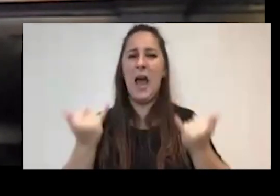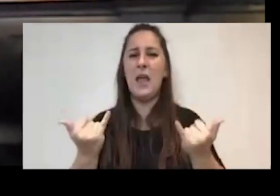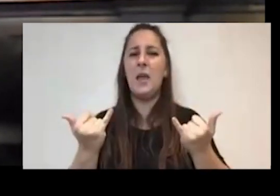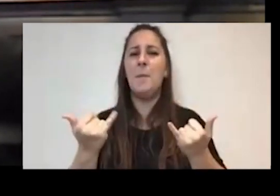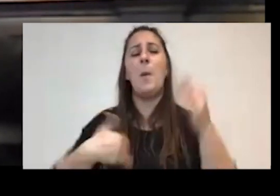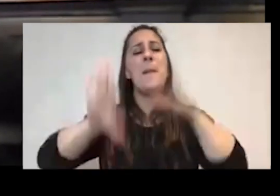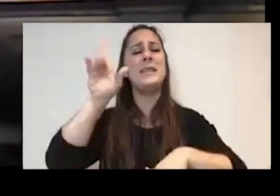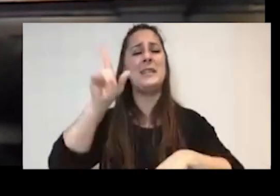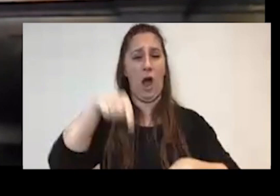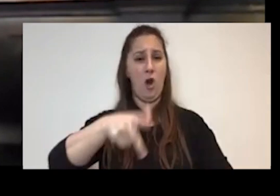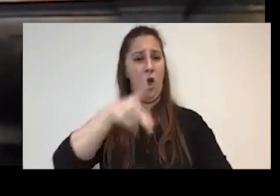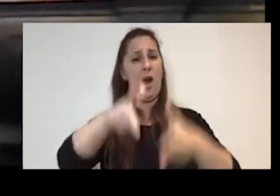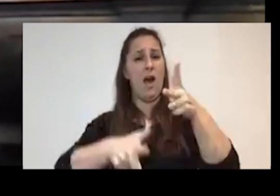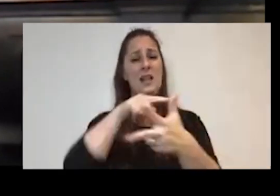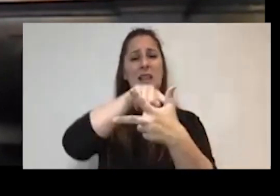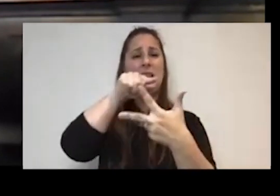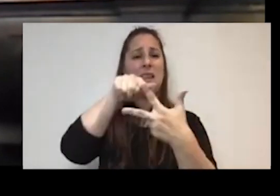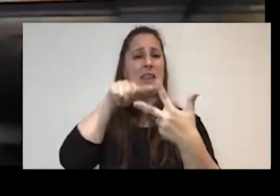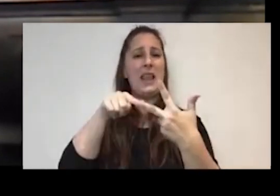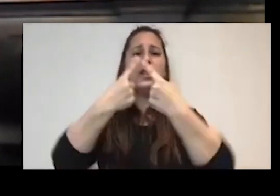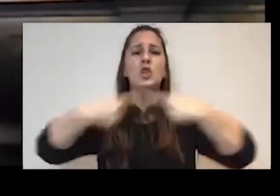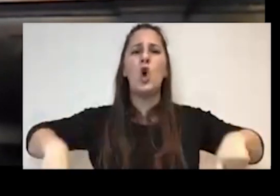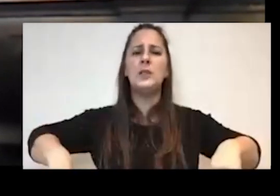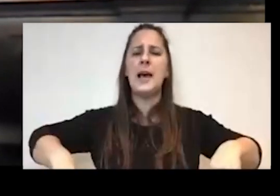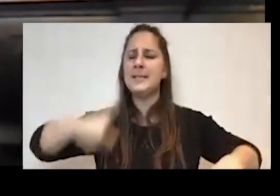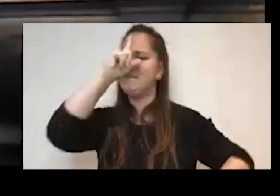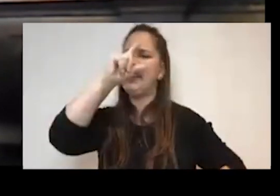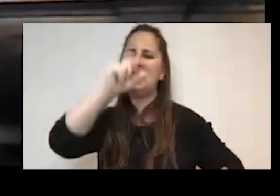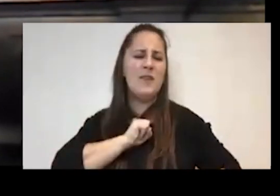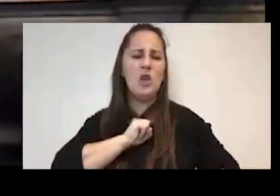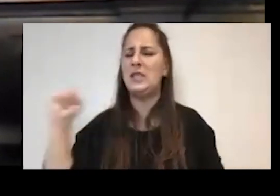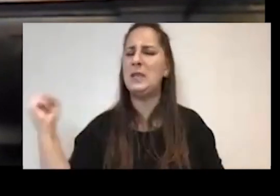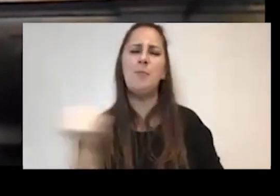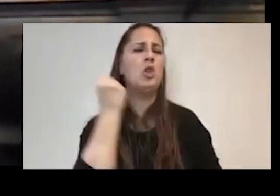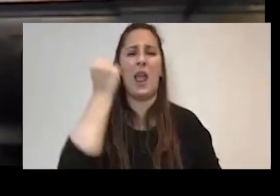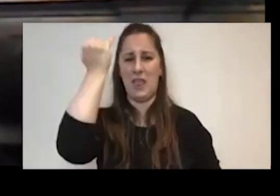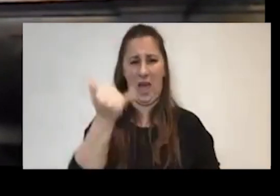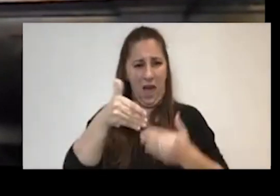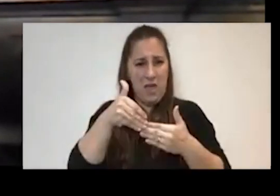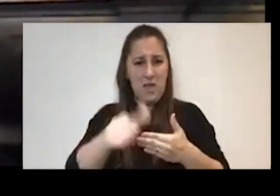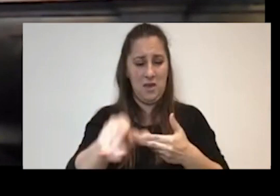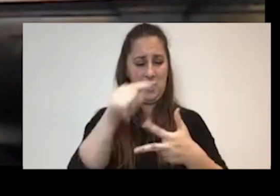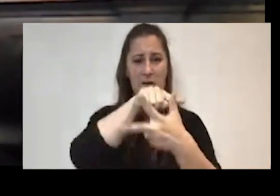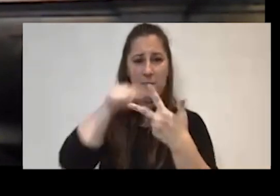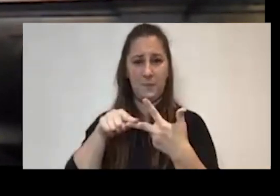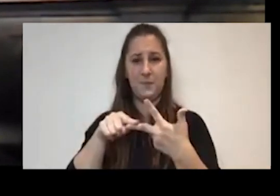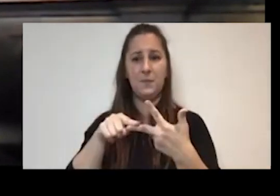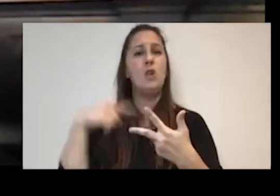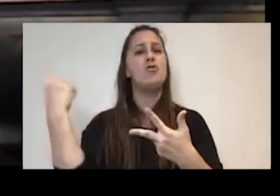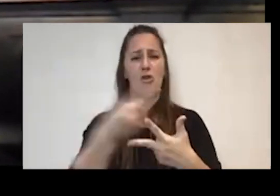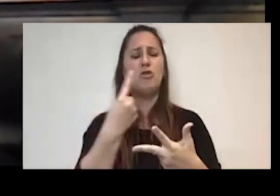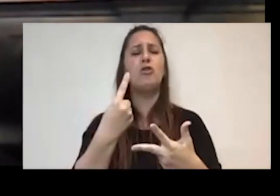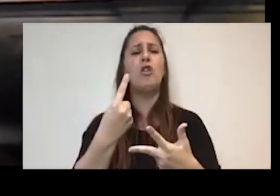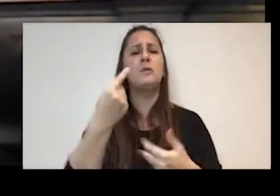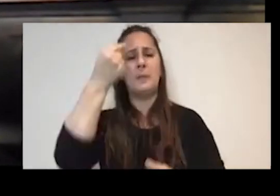yo me quisiera centrar en tres de los retos principales que tenemos, que nosotros confiamos que